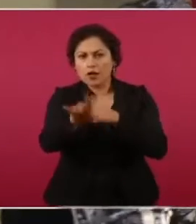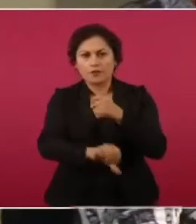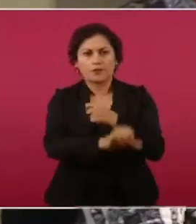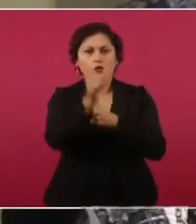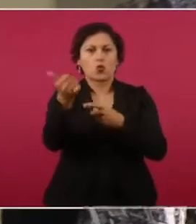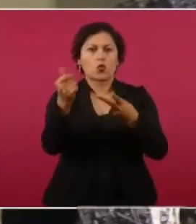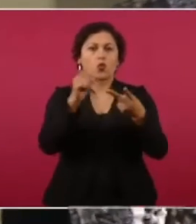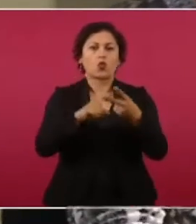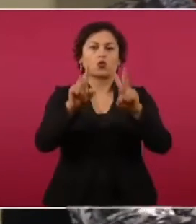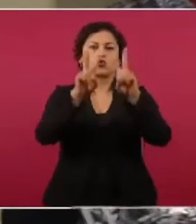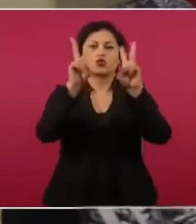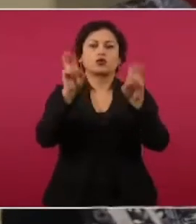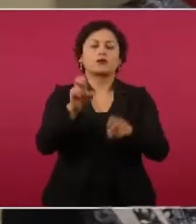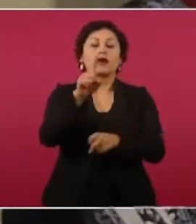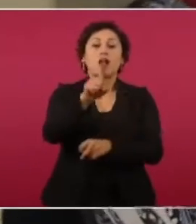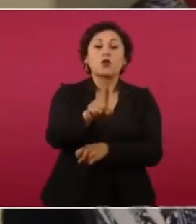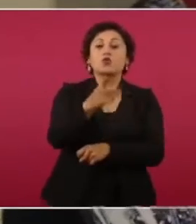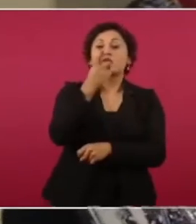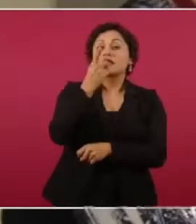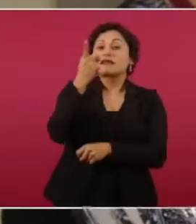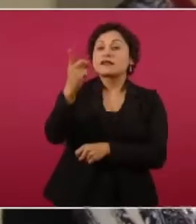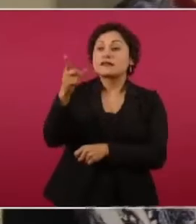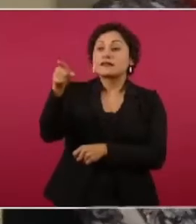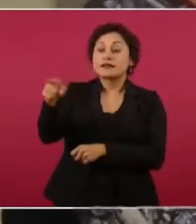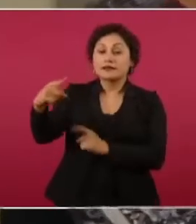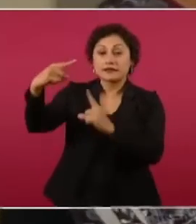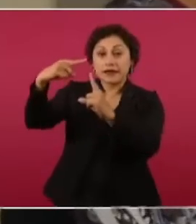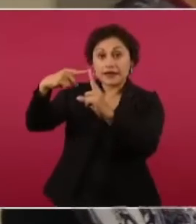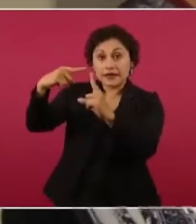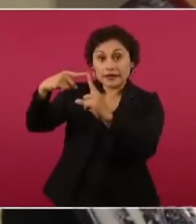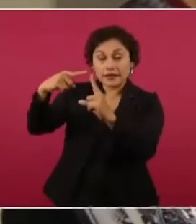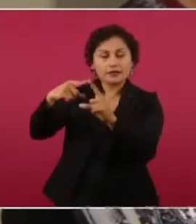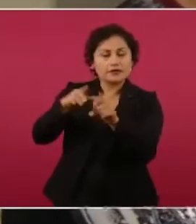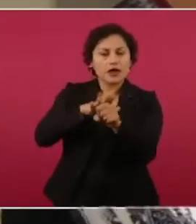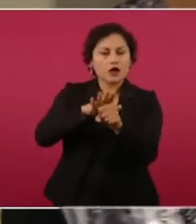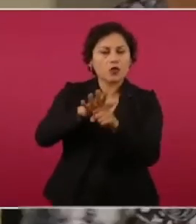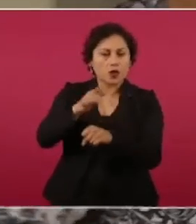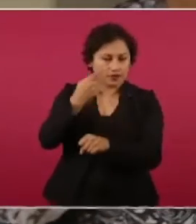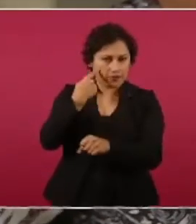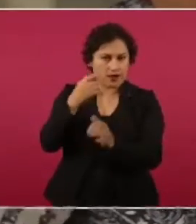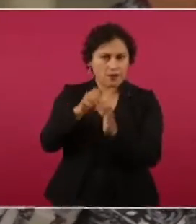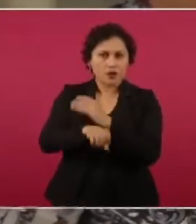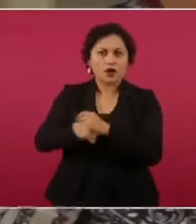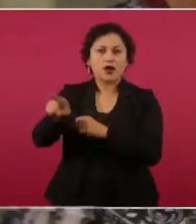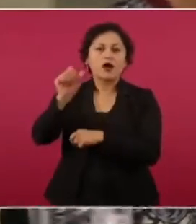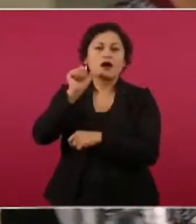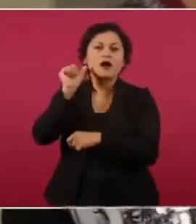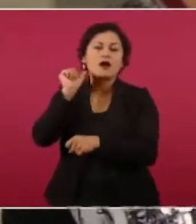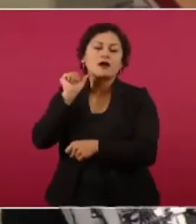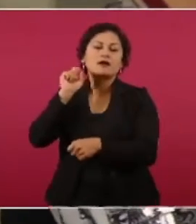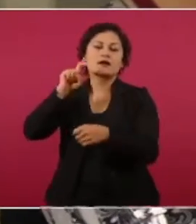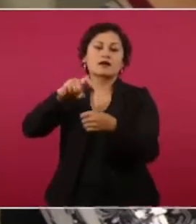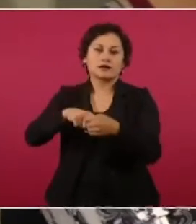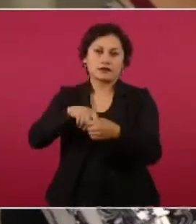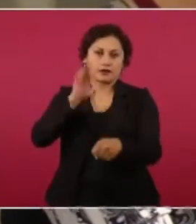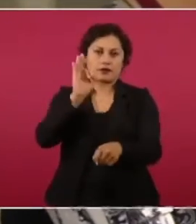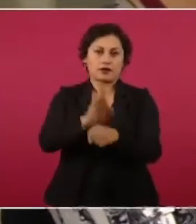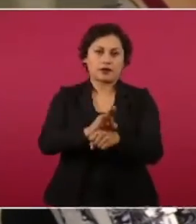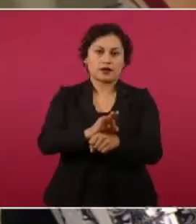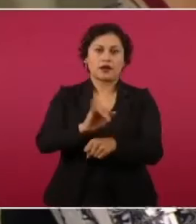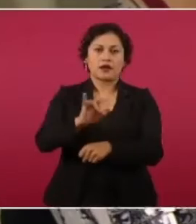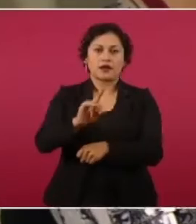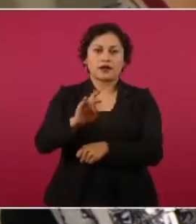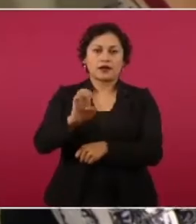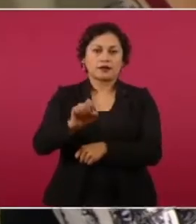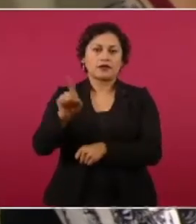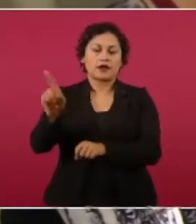puede decir a la Iglesia que ayer se sumó a la defensa del INE y se manifiesta en contra de